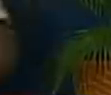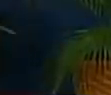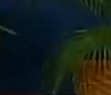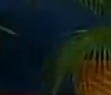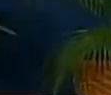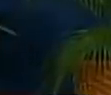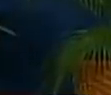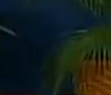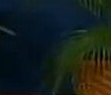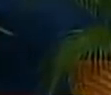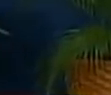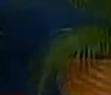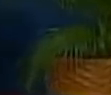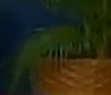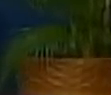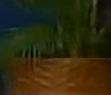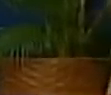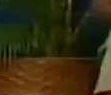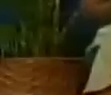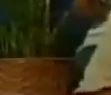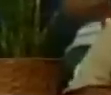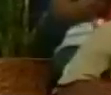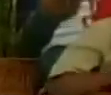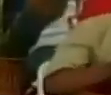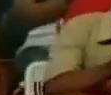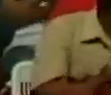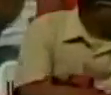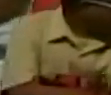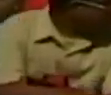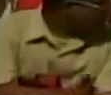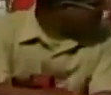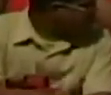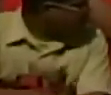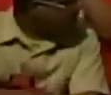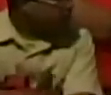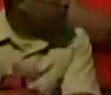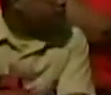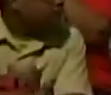Los CLAP tienen que funcionar con respeto y sin trampa.